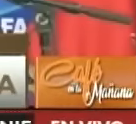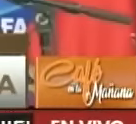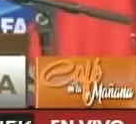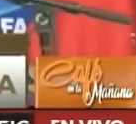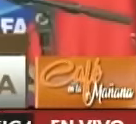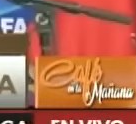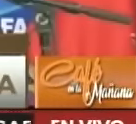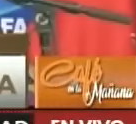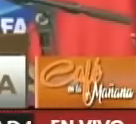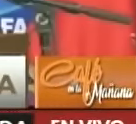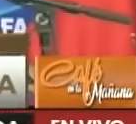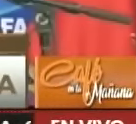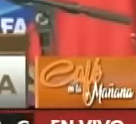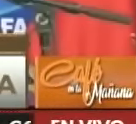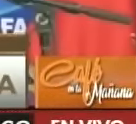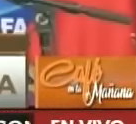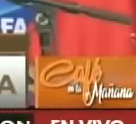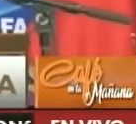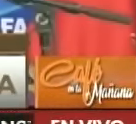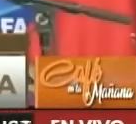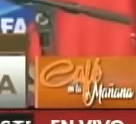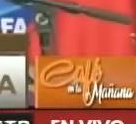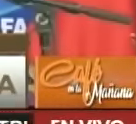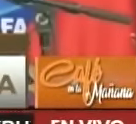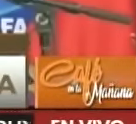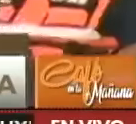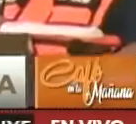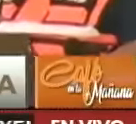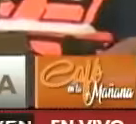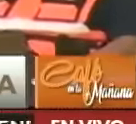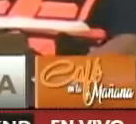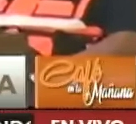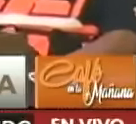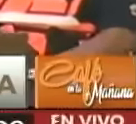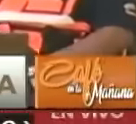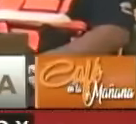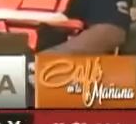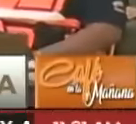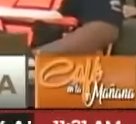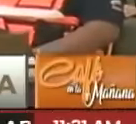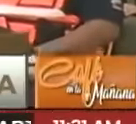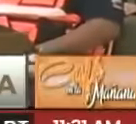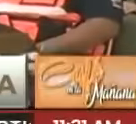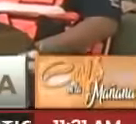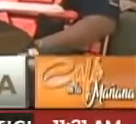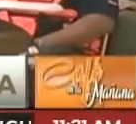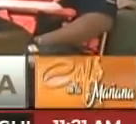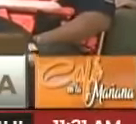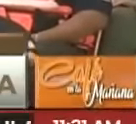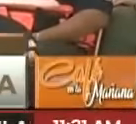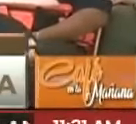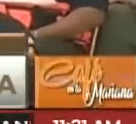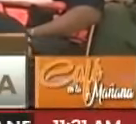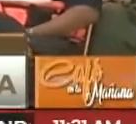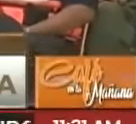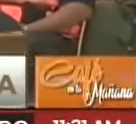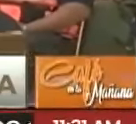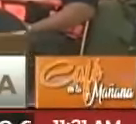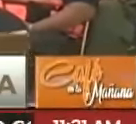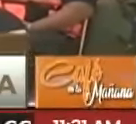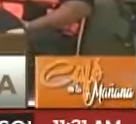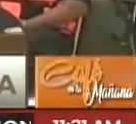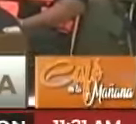humano consagrado en nuestra Constitución, por lo tanto tiene un valor constitucional de primer